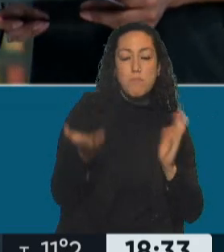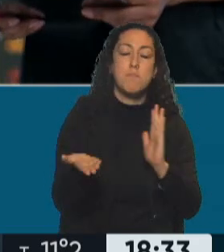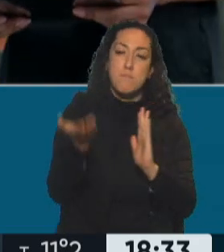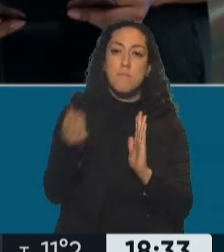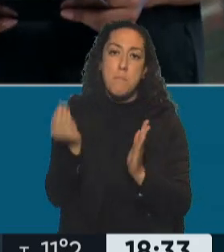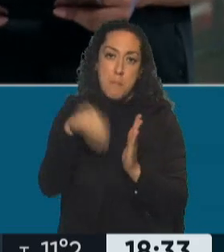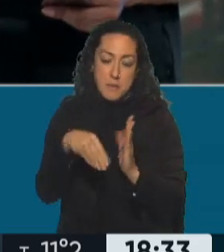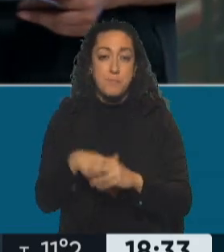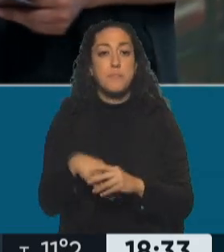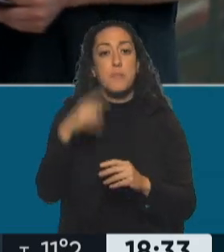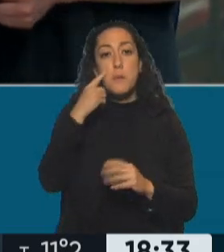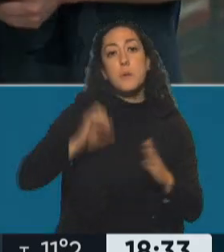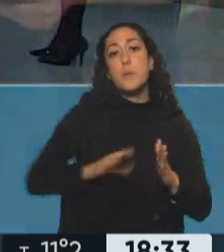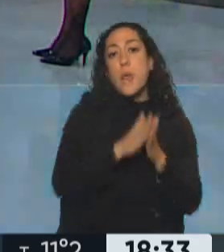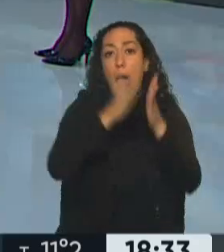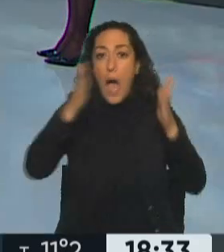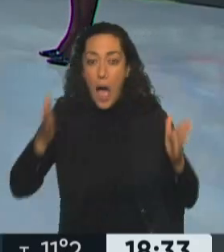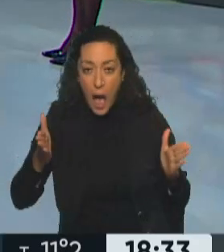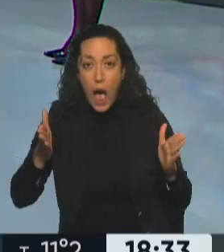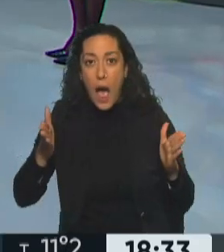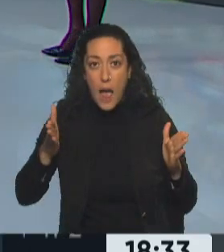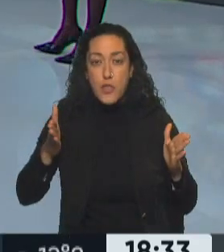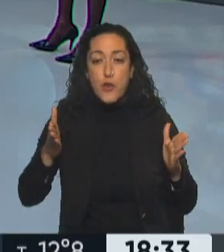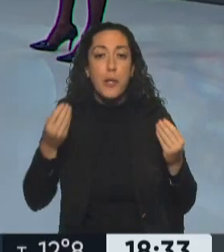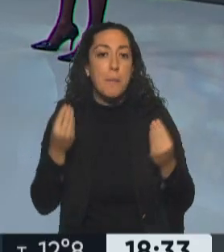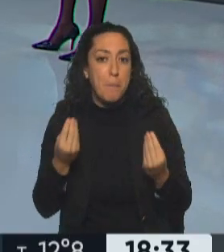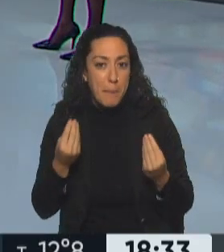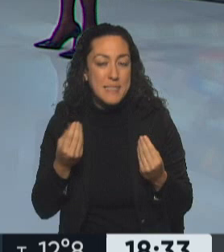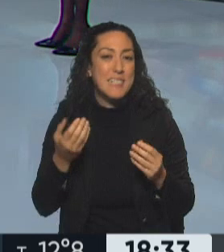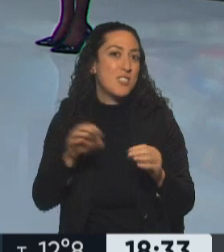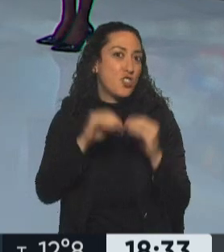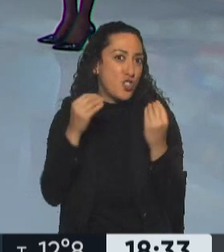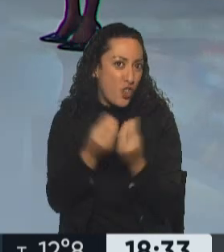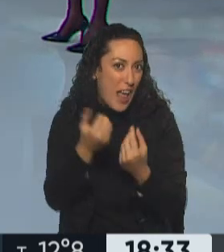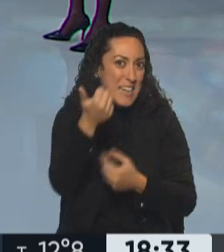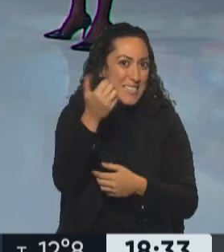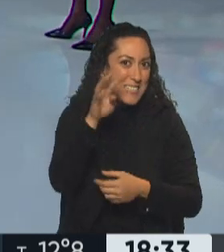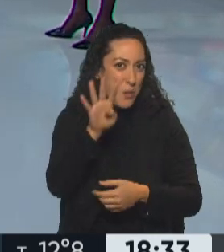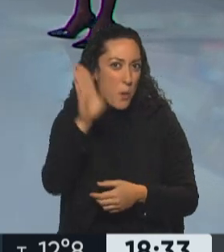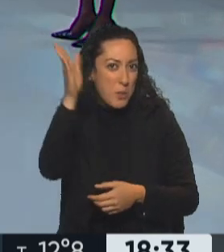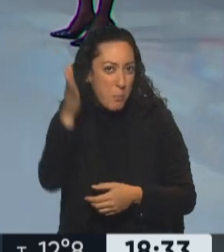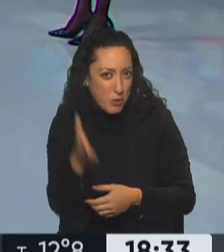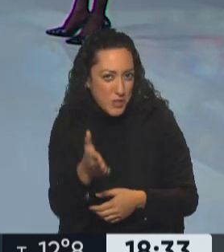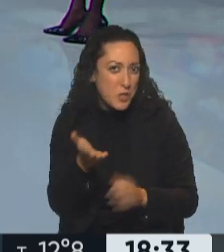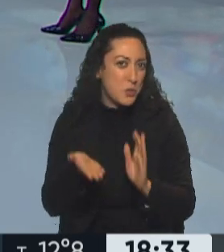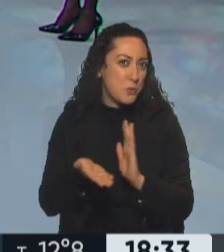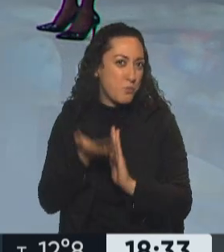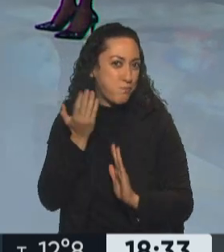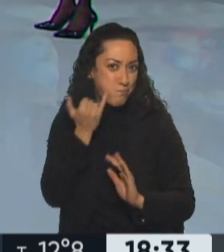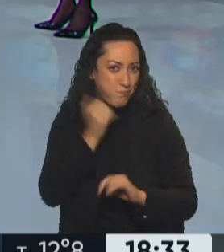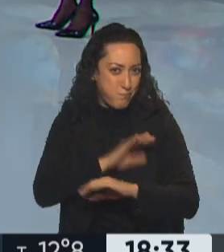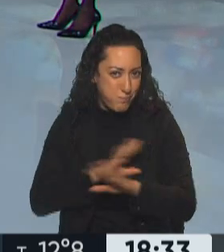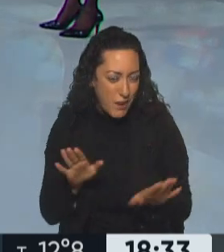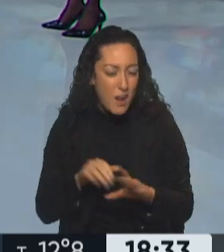nivel durante el año, ¿sí? A nivel intranual en este caso, ya estamos en un 64%. Me voy a quedar más